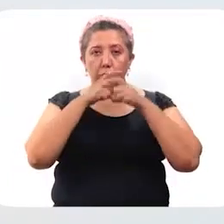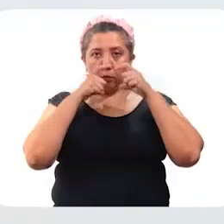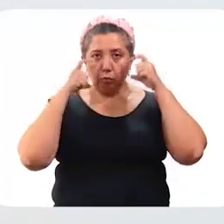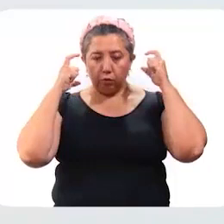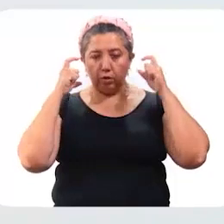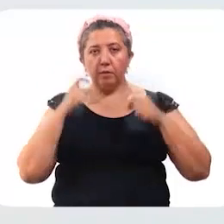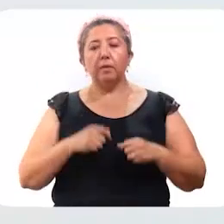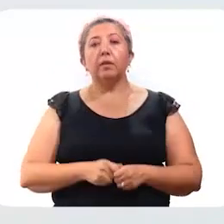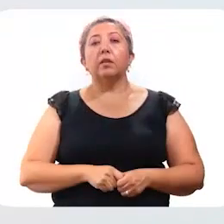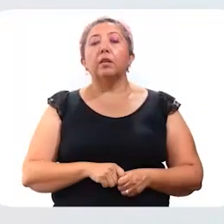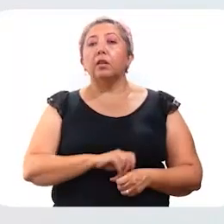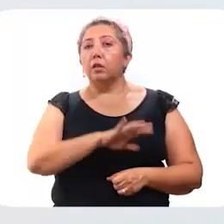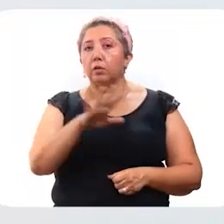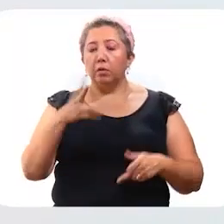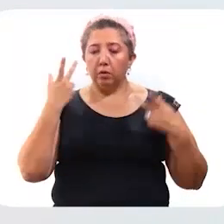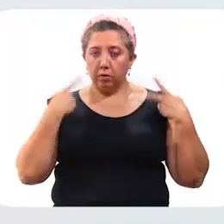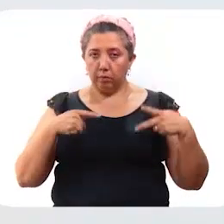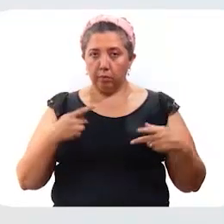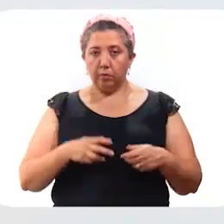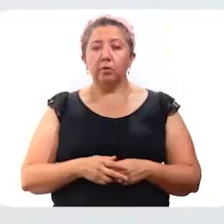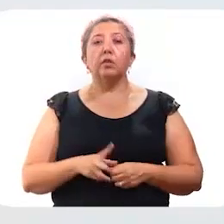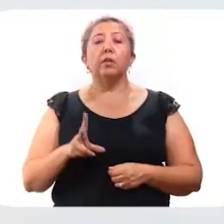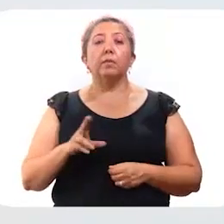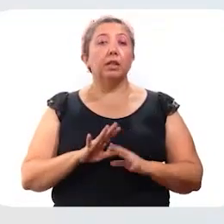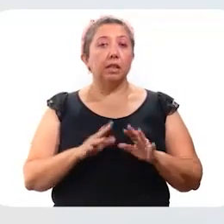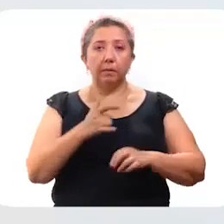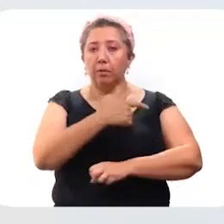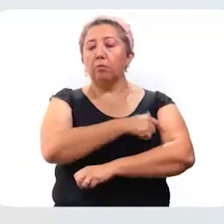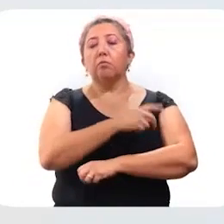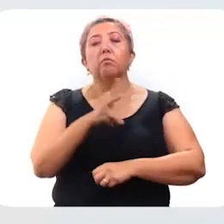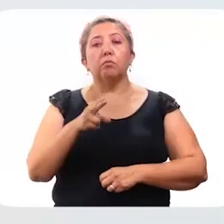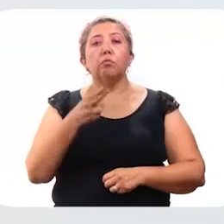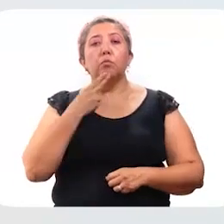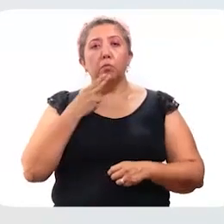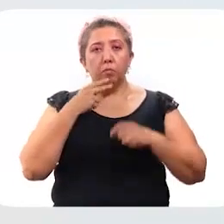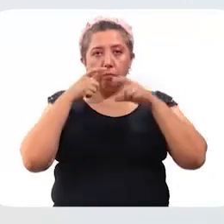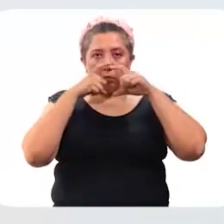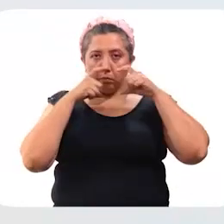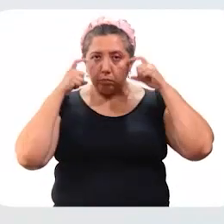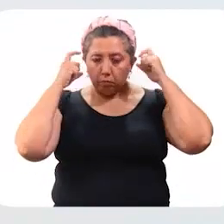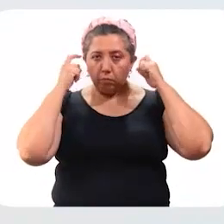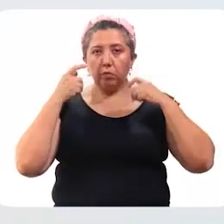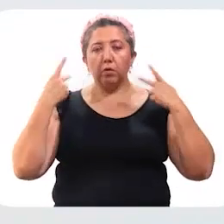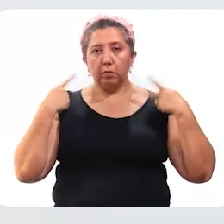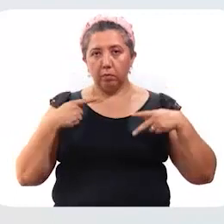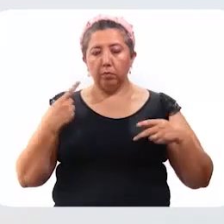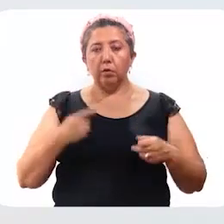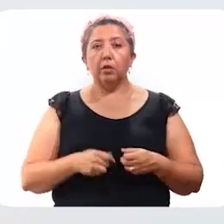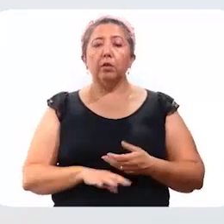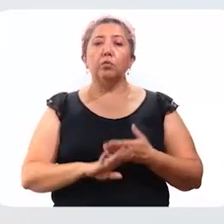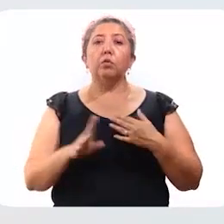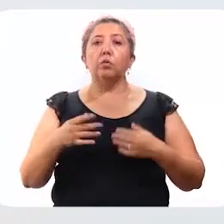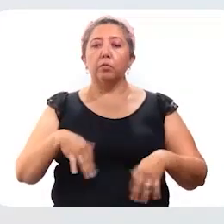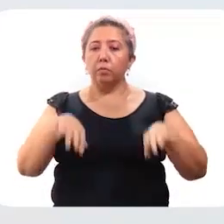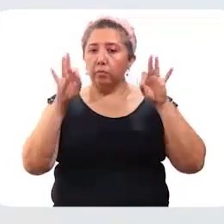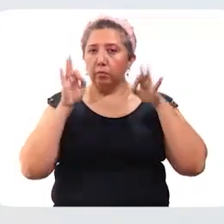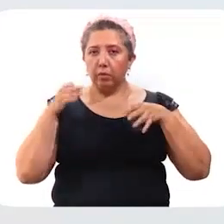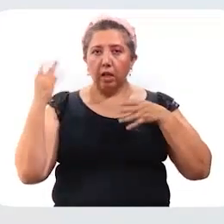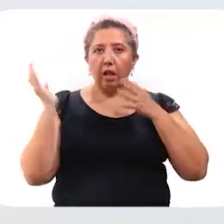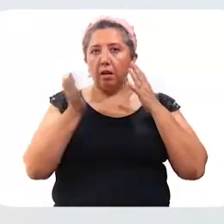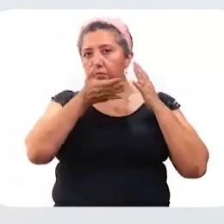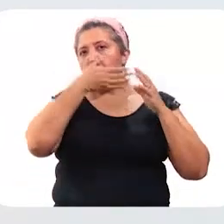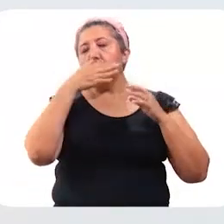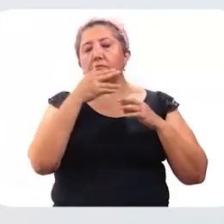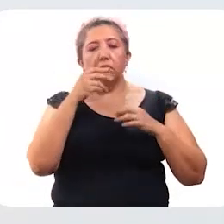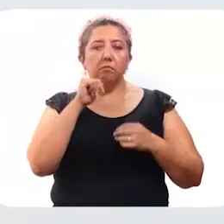obligatorio de cubrebocas para toda la población, incluso la vacunada, y se recomienda a la población evitar el uso de cubrebocas